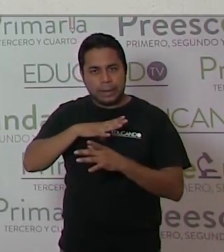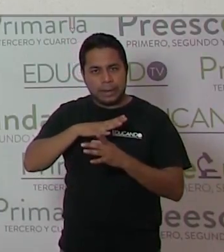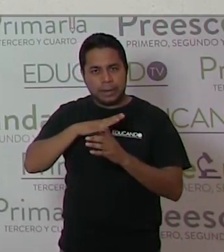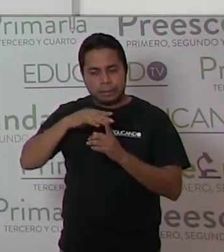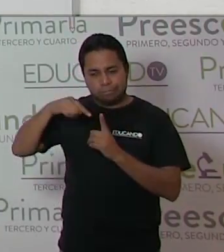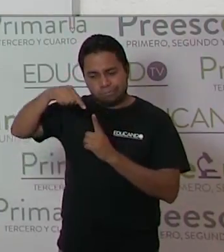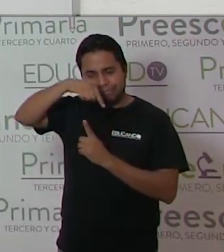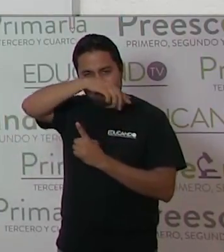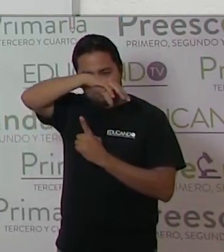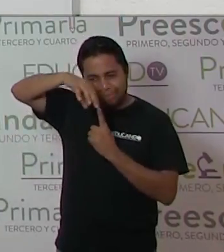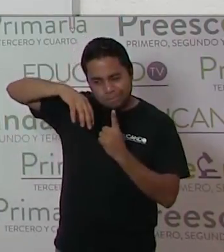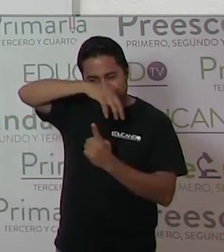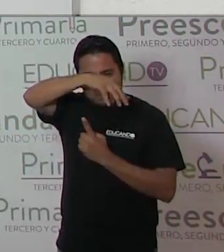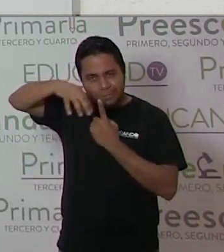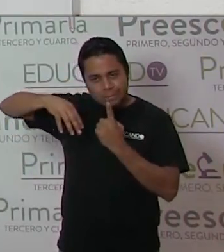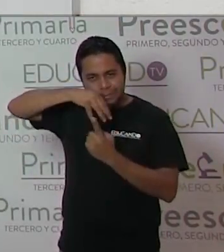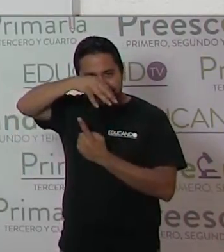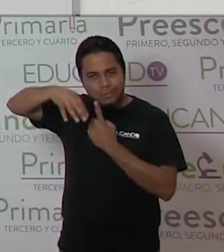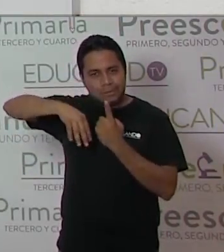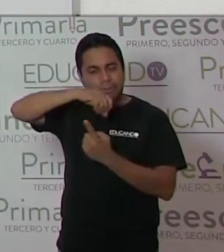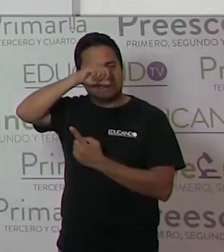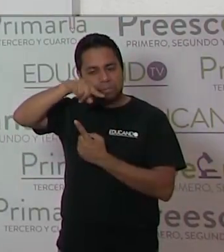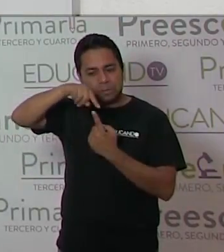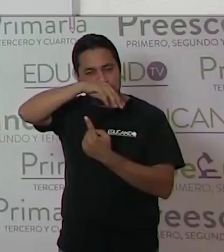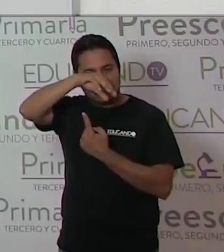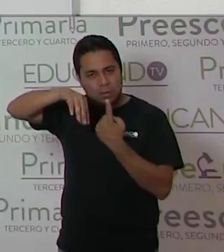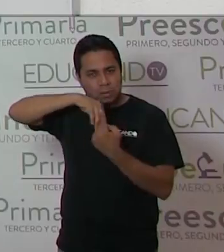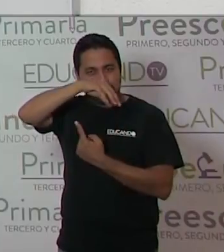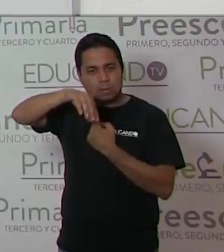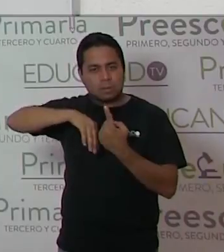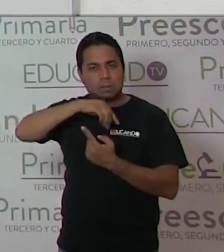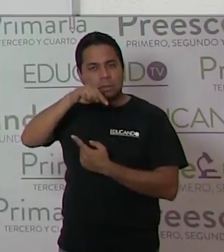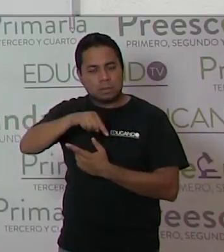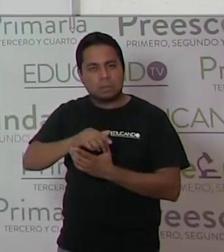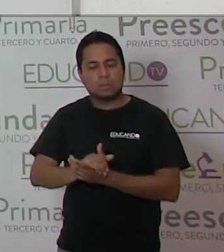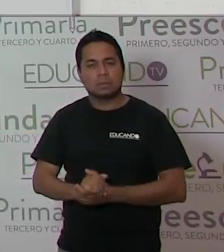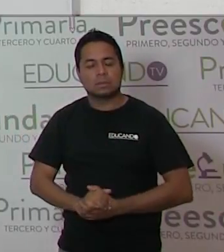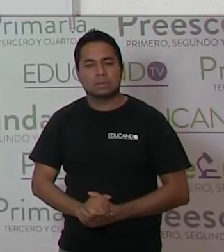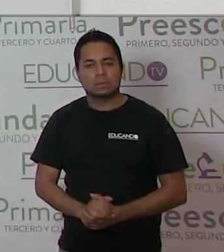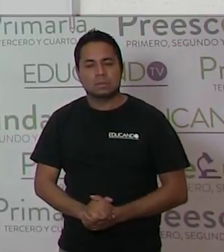girar sobre su propio eje,